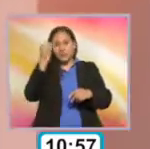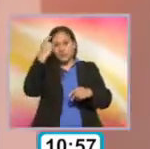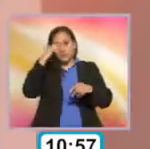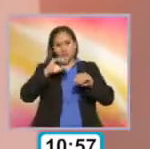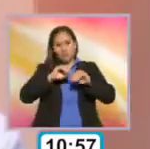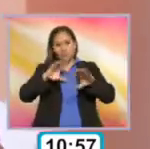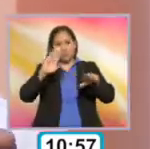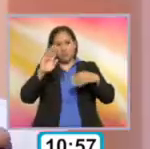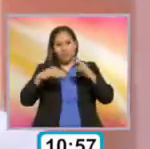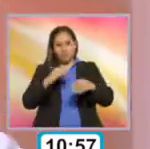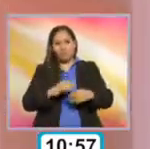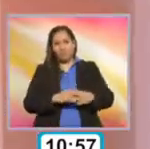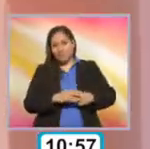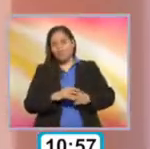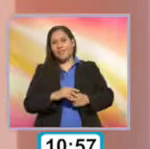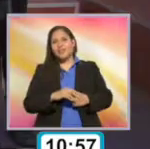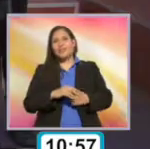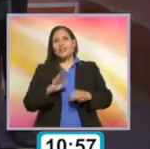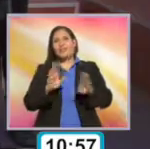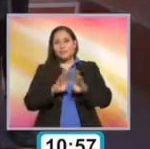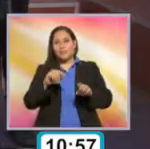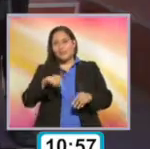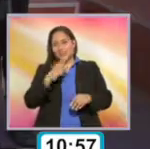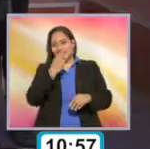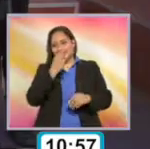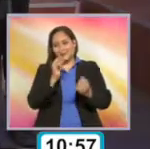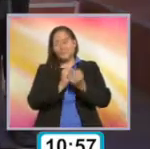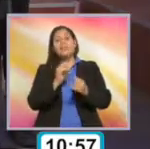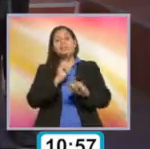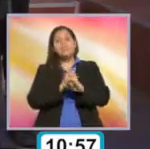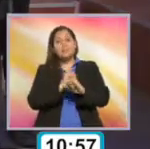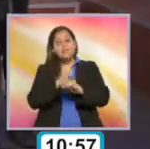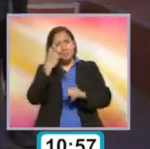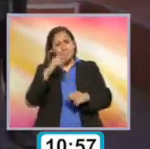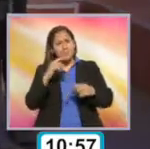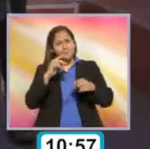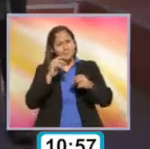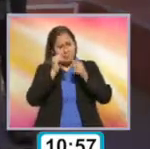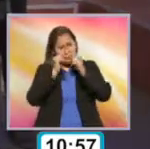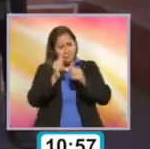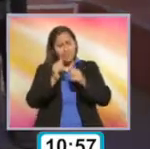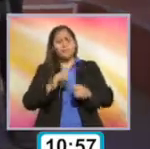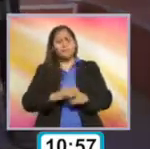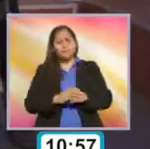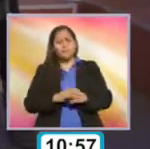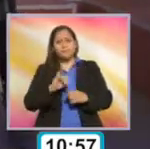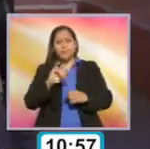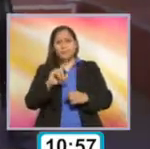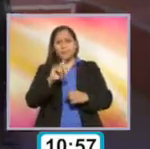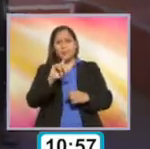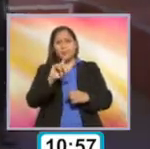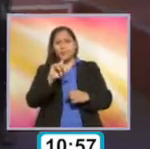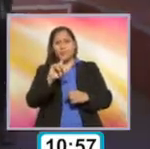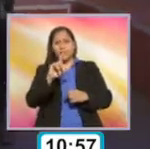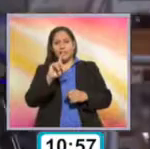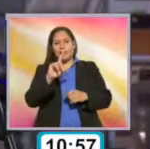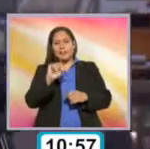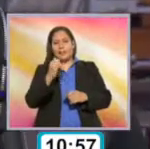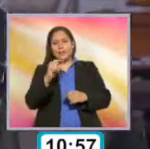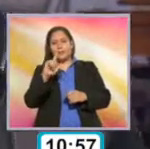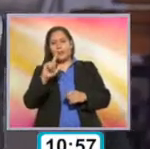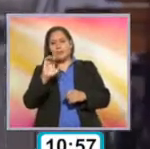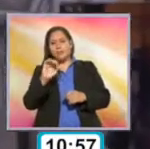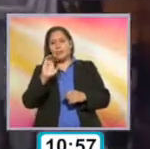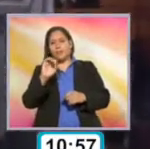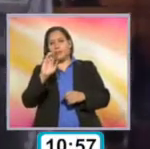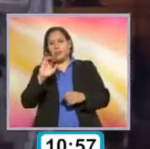mundo. Pa'l mundo, como decimos Con en el mucho norte. amor. Pa'l Muy bien. mundo. Redes sociales para que estén al pendiente de lo que Redes anda sociales haciendo. estamos como Lyle Oficial,